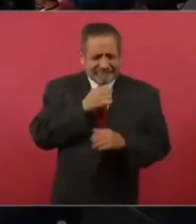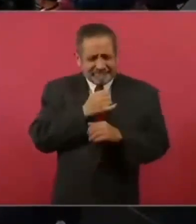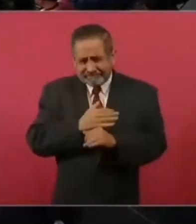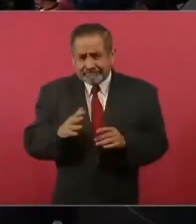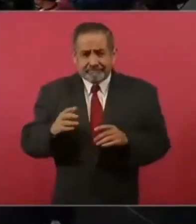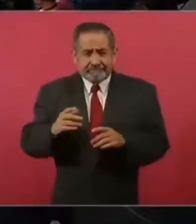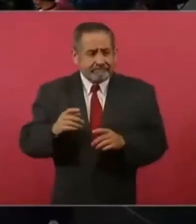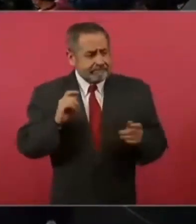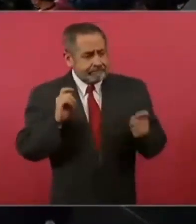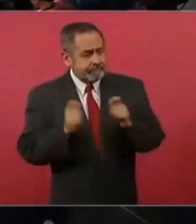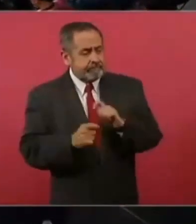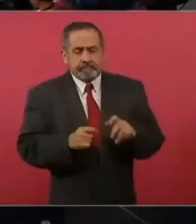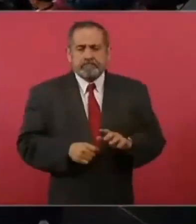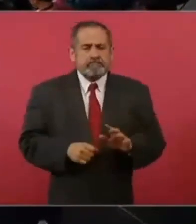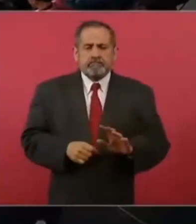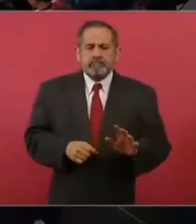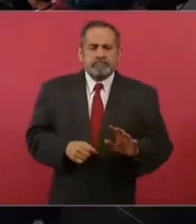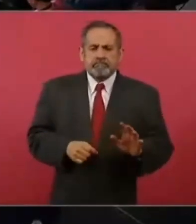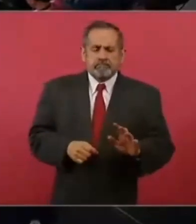el que